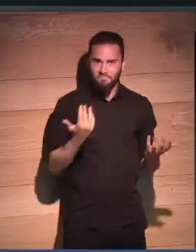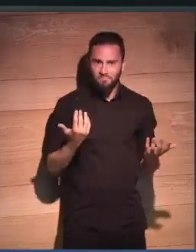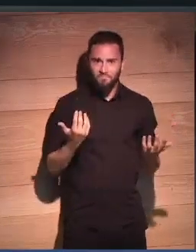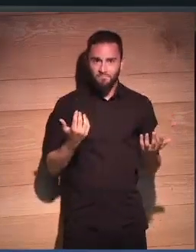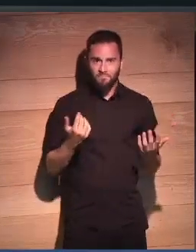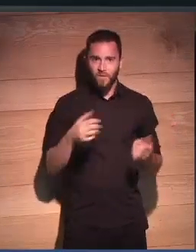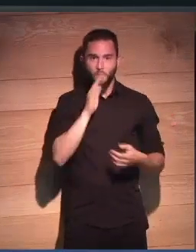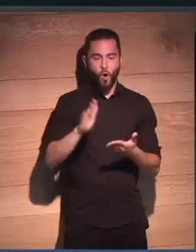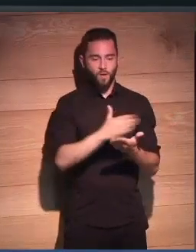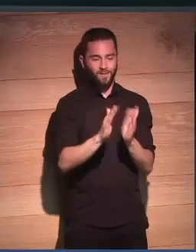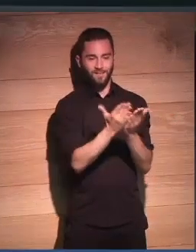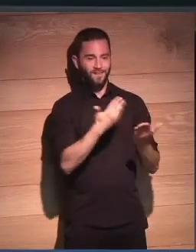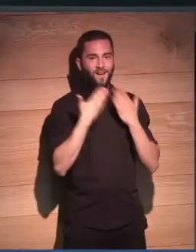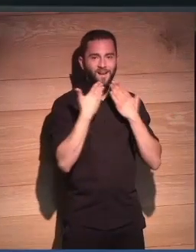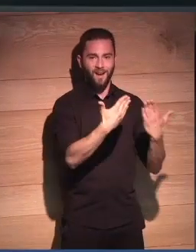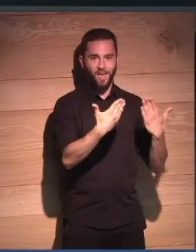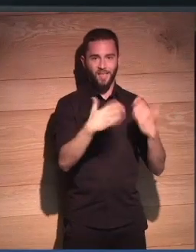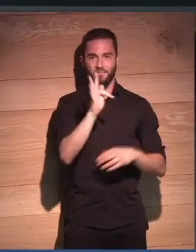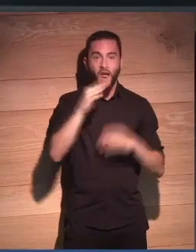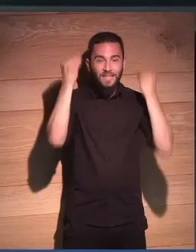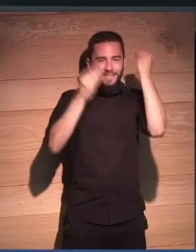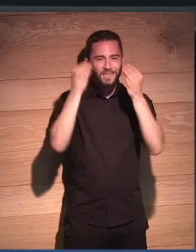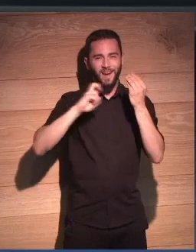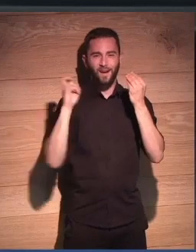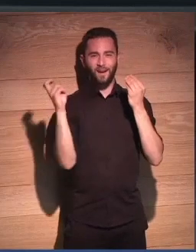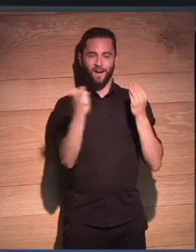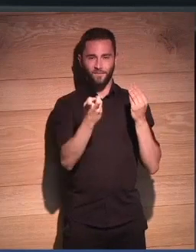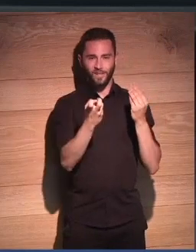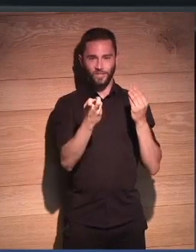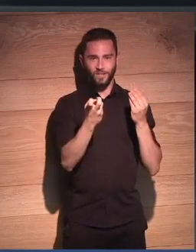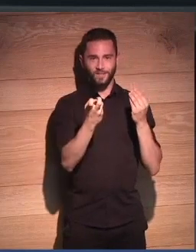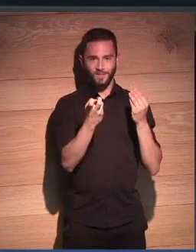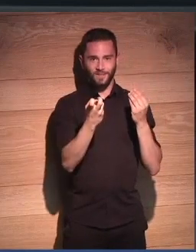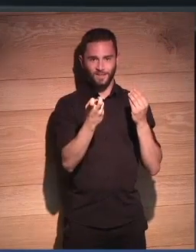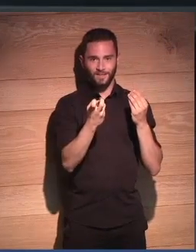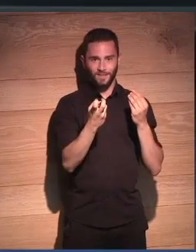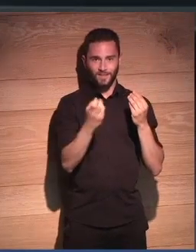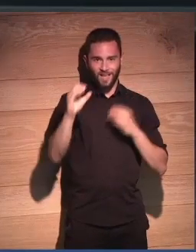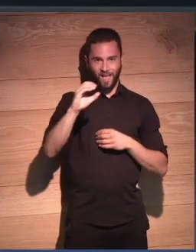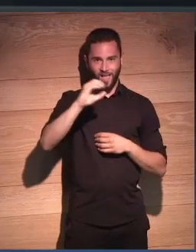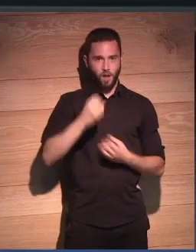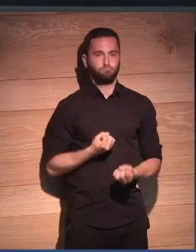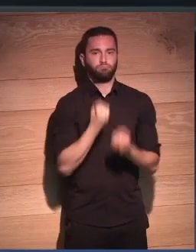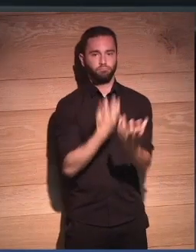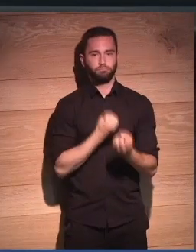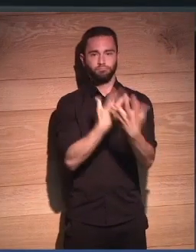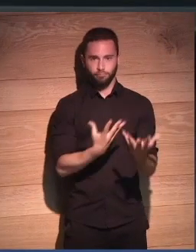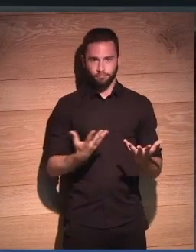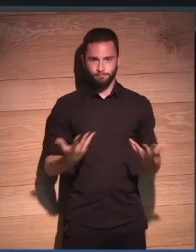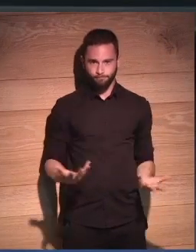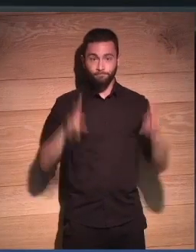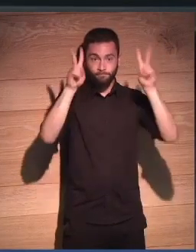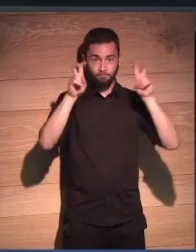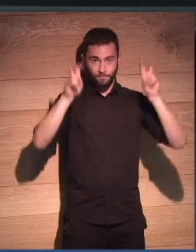a la prosa de Carl y gracias a las reflexiones que él está lanzando, ¿no? La